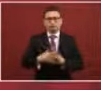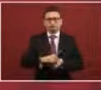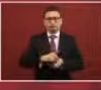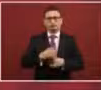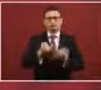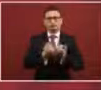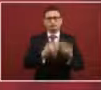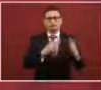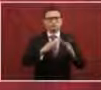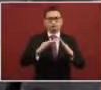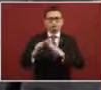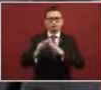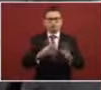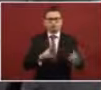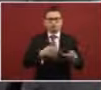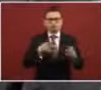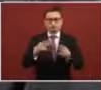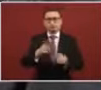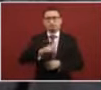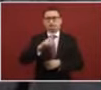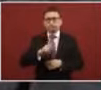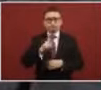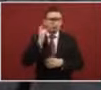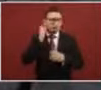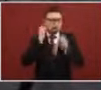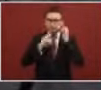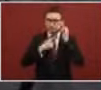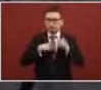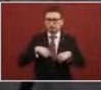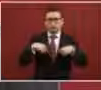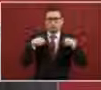casas, luego de joyas y así.